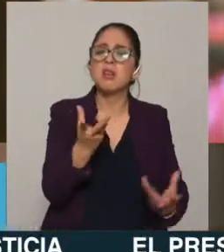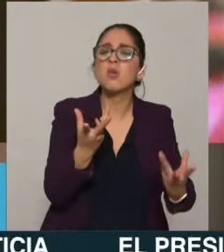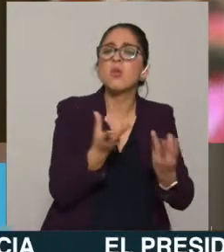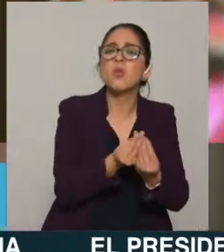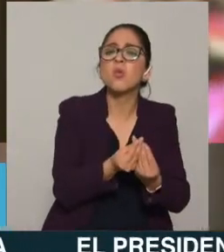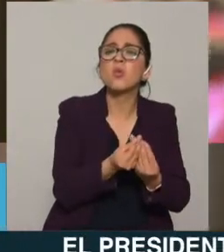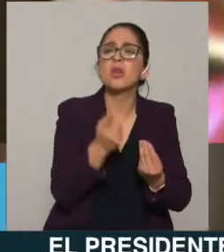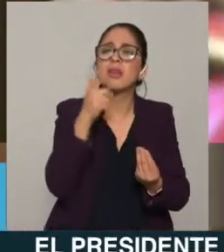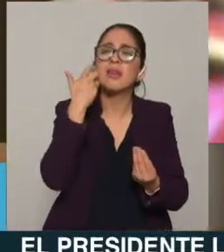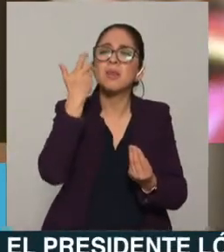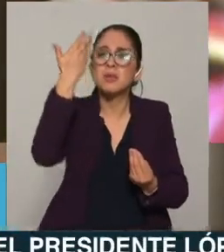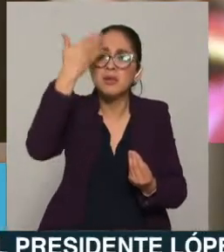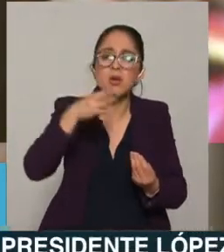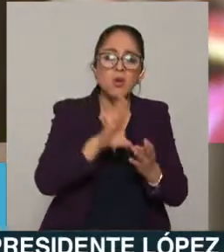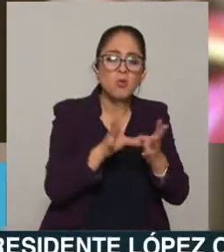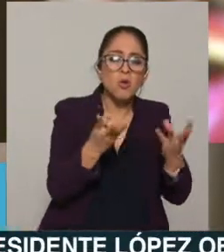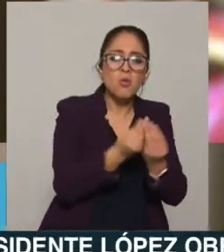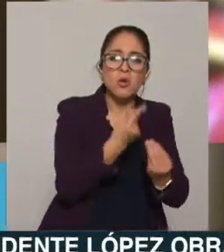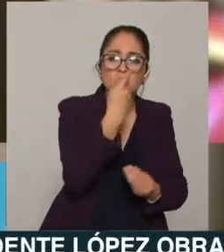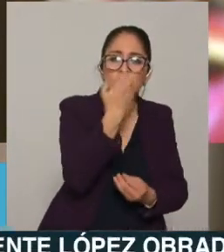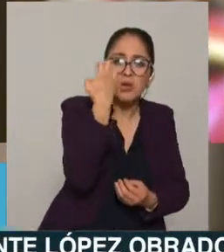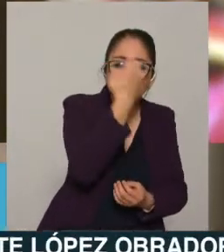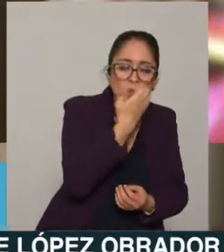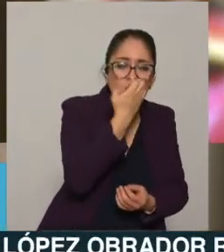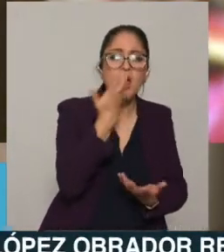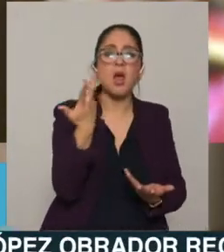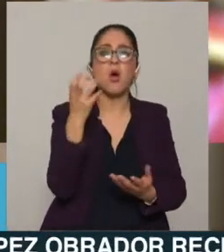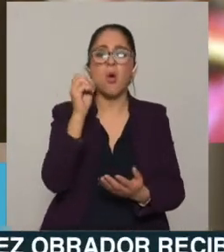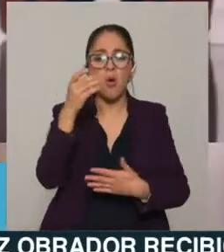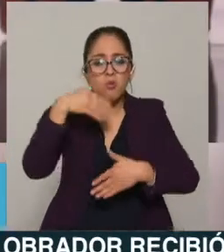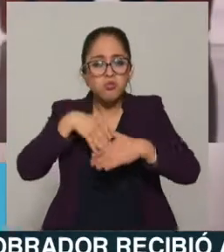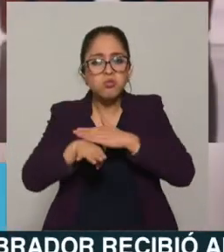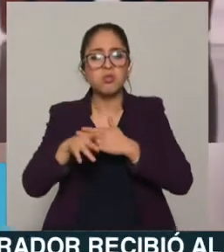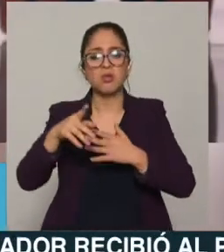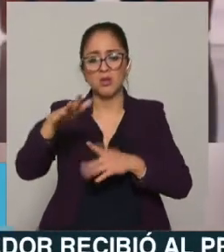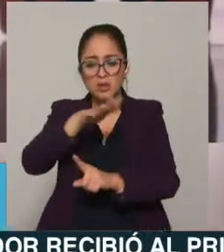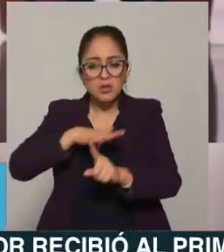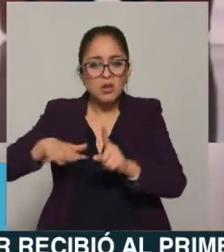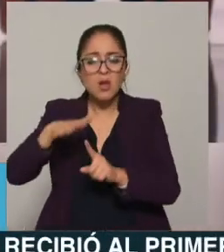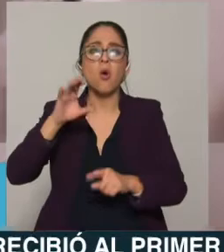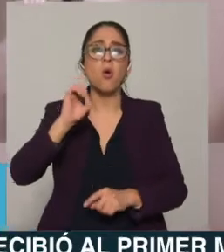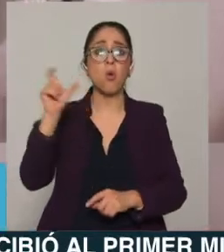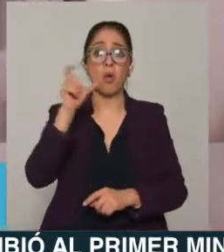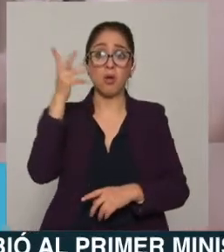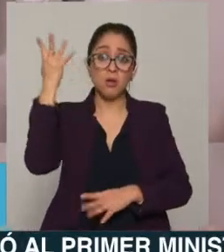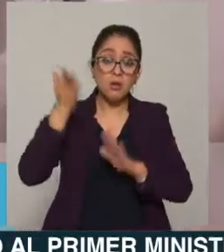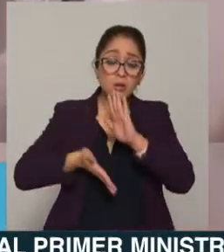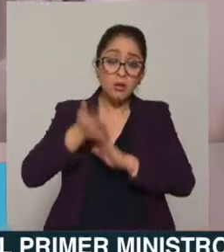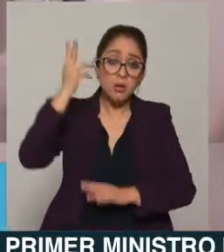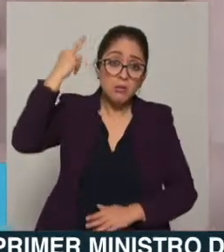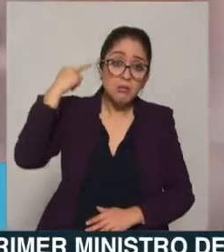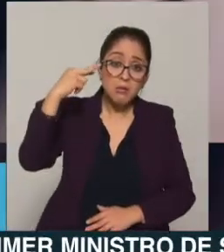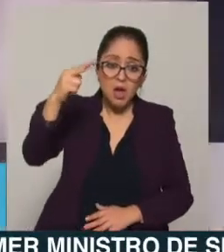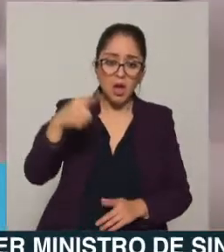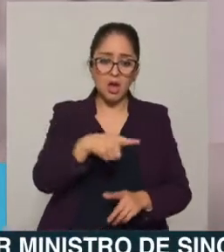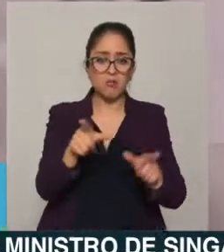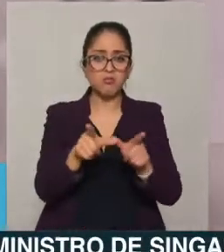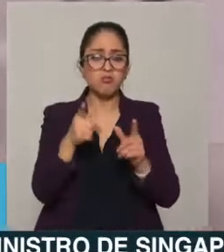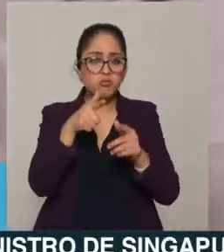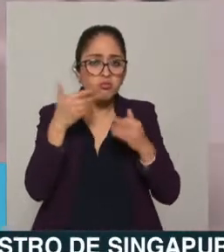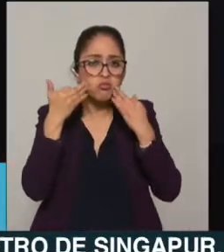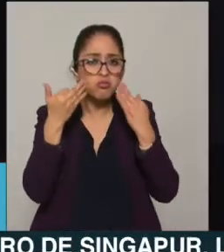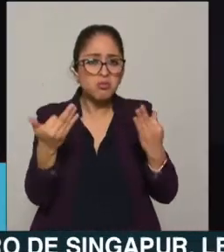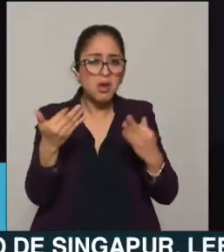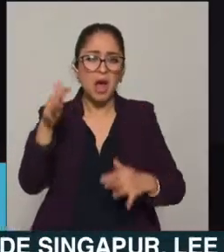espacios deportivos, a la hora de abordar un vuelo. Son asuntos de la vida cotidiana que a nosotros puede que nos